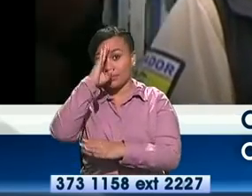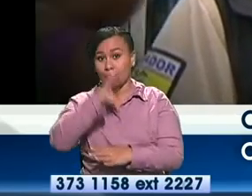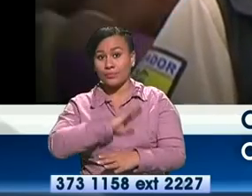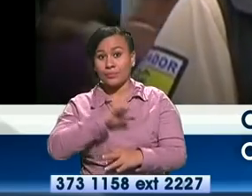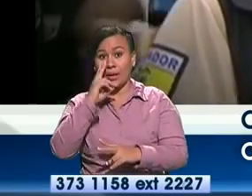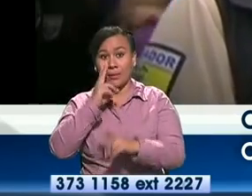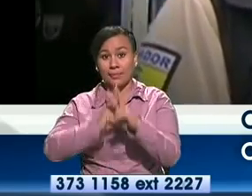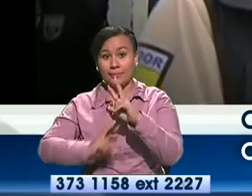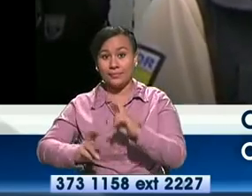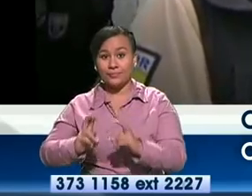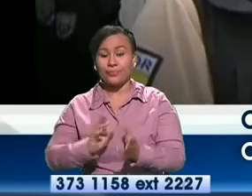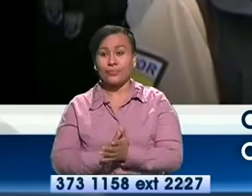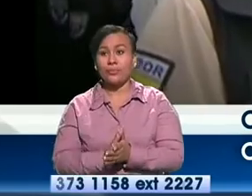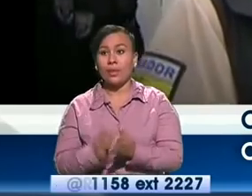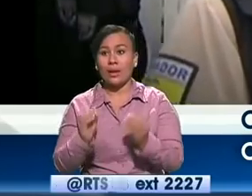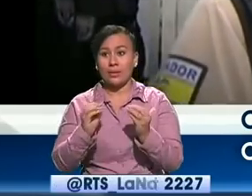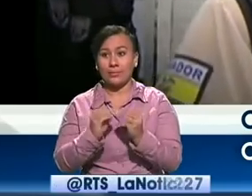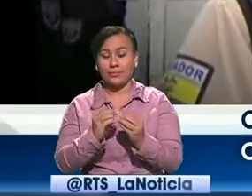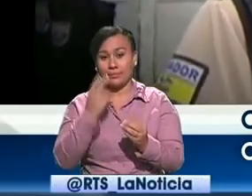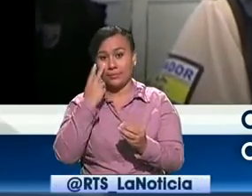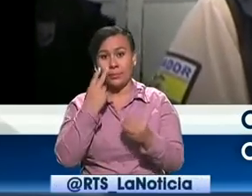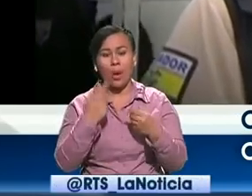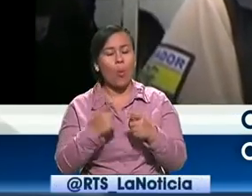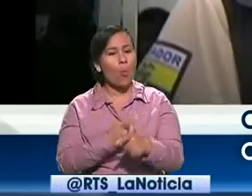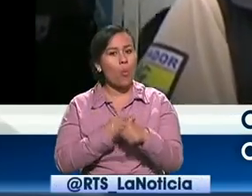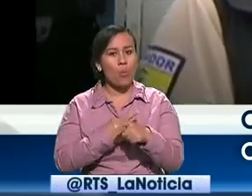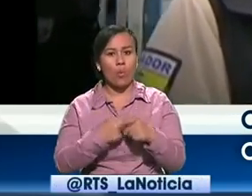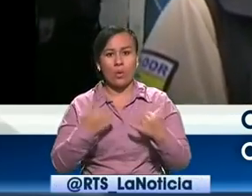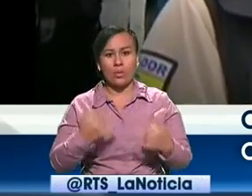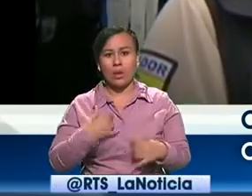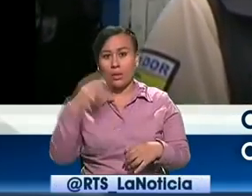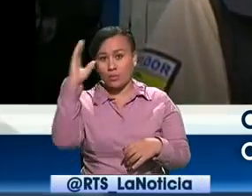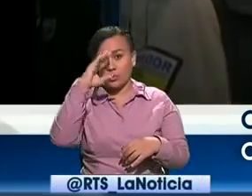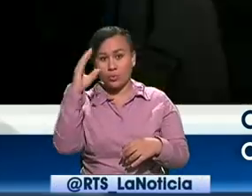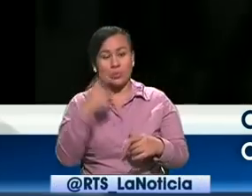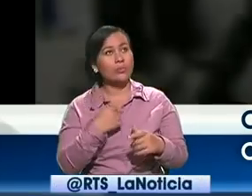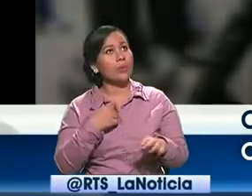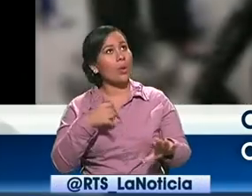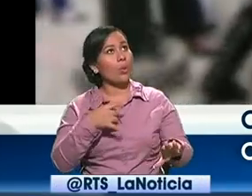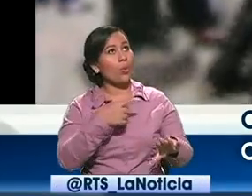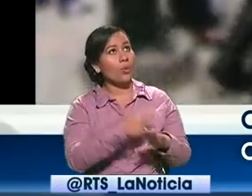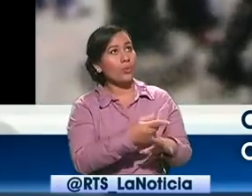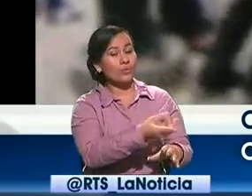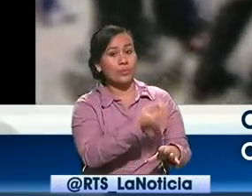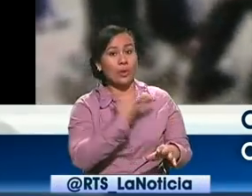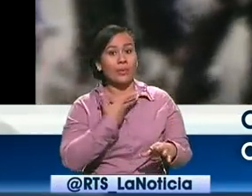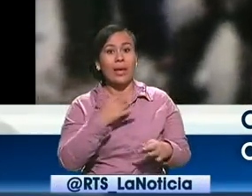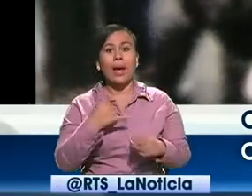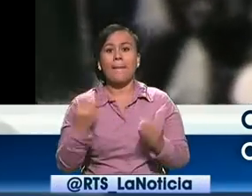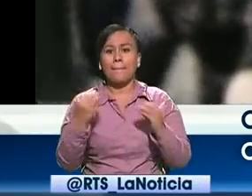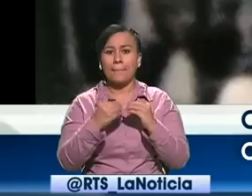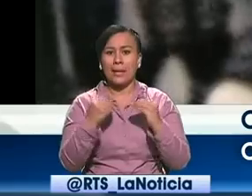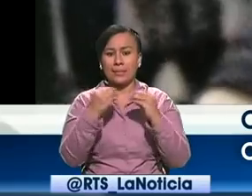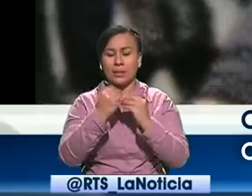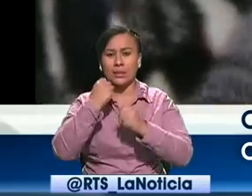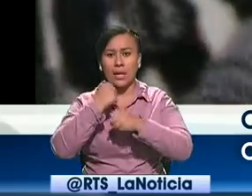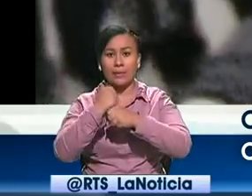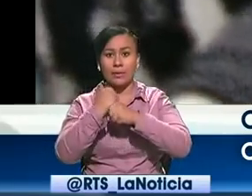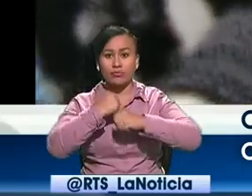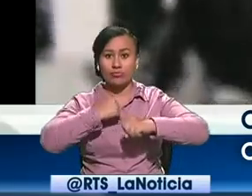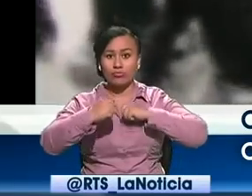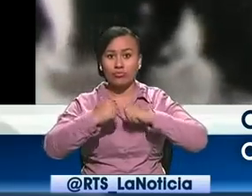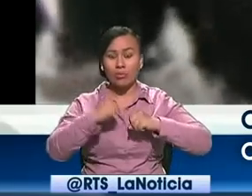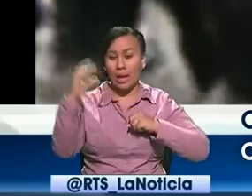está realizando ya los actos urgentes para poder judicializar y poderles detener. Y realizan constantes operativos para combatir el